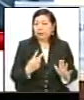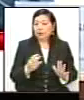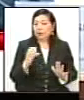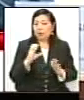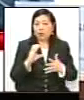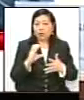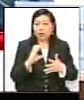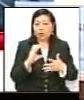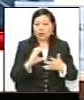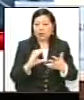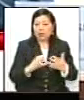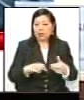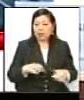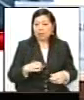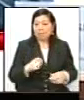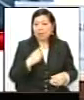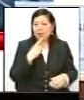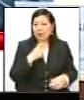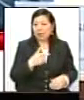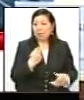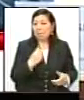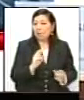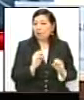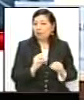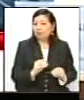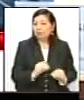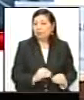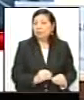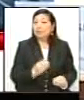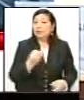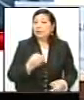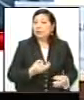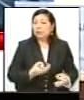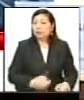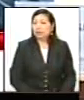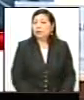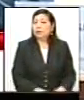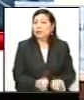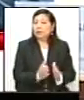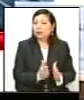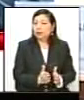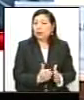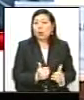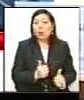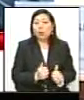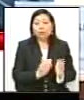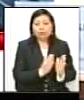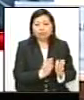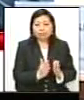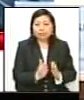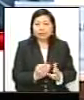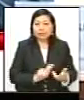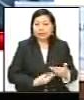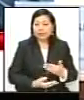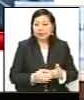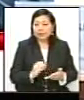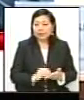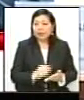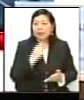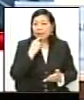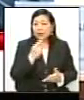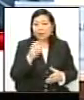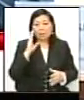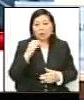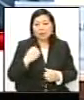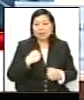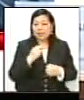Penal. Se le denuncia por no haber dado cumplimiento a una sentencia judicial firme en virtud de la cual se ordenaba la reincorporación del denunciante a la